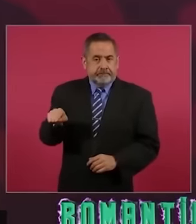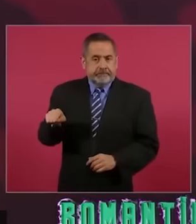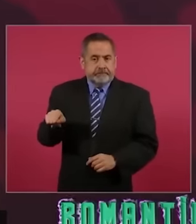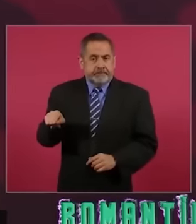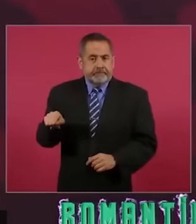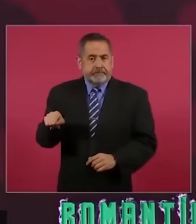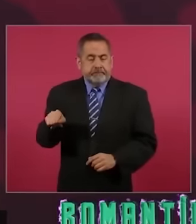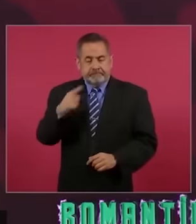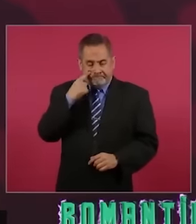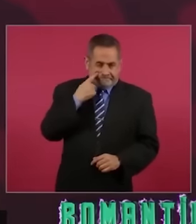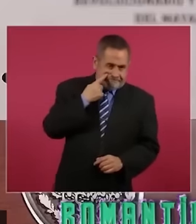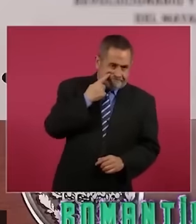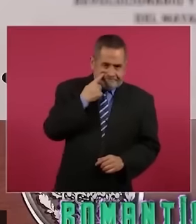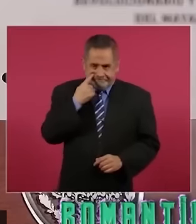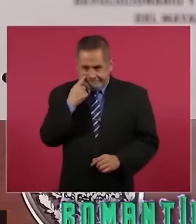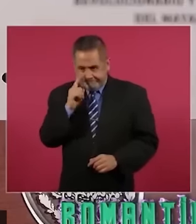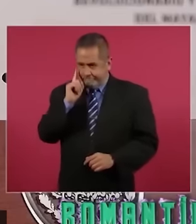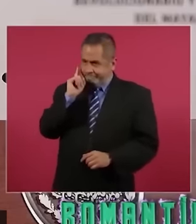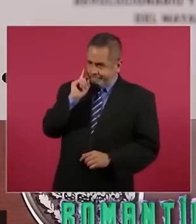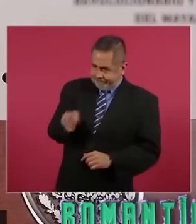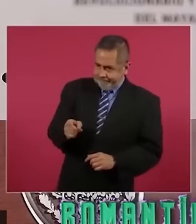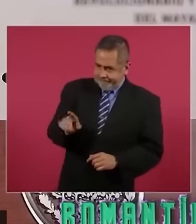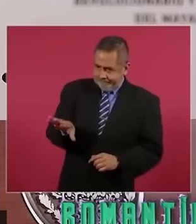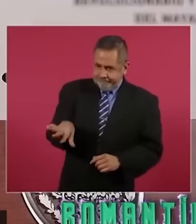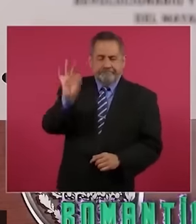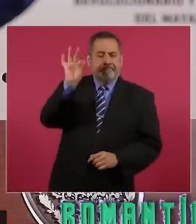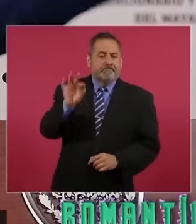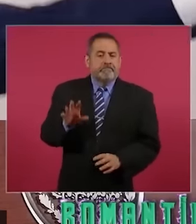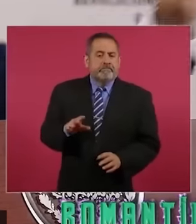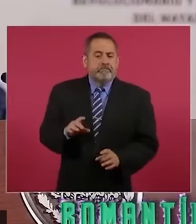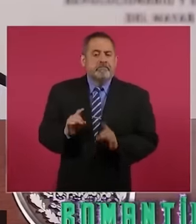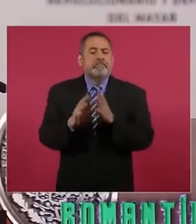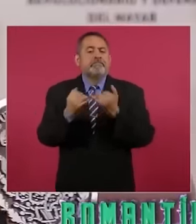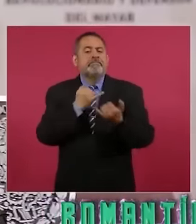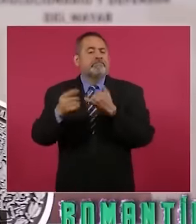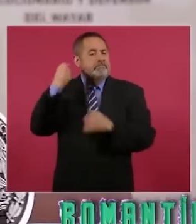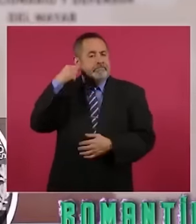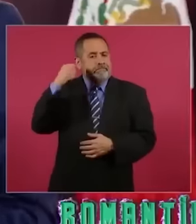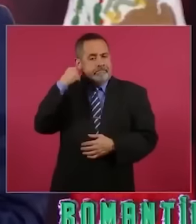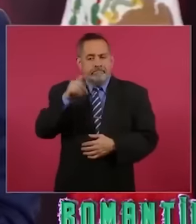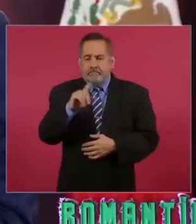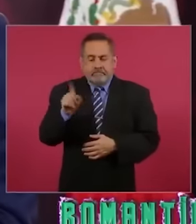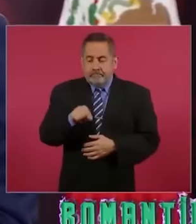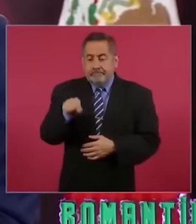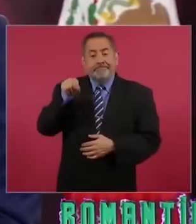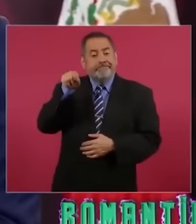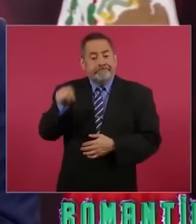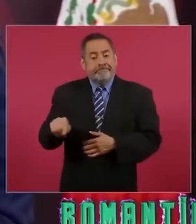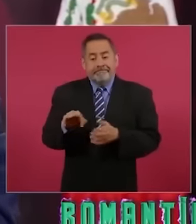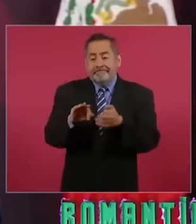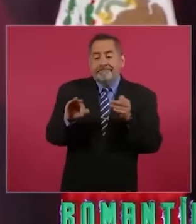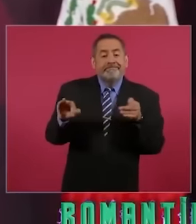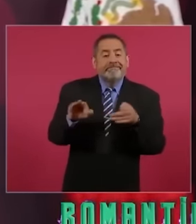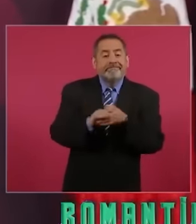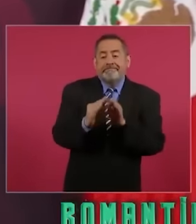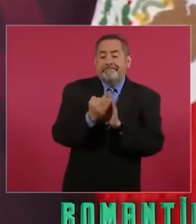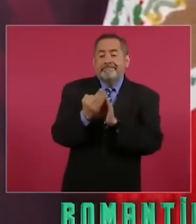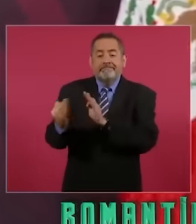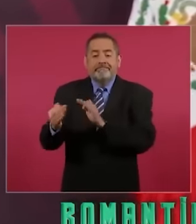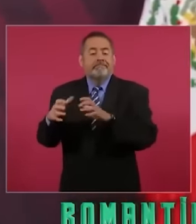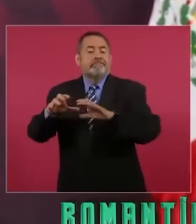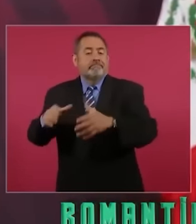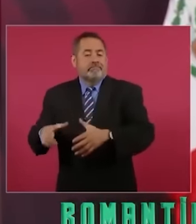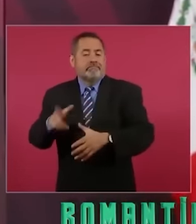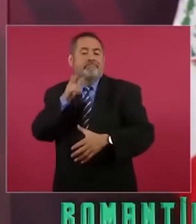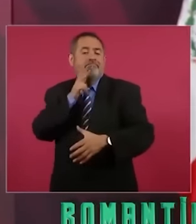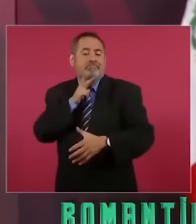se escogió que fuese el lugar, no porque era Tabasco, sino porque ahí está una terminal de crudo.